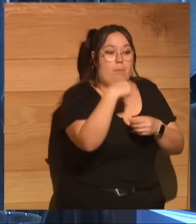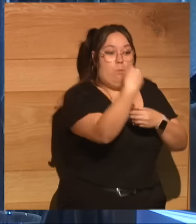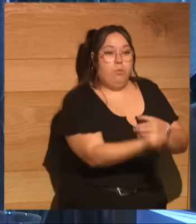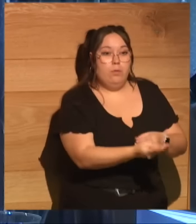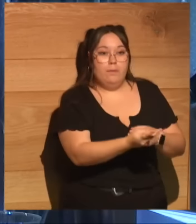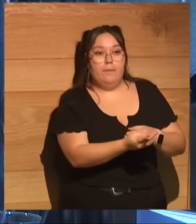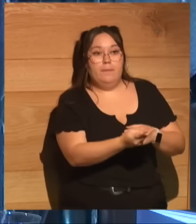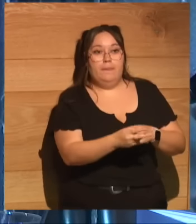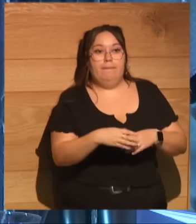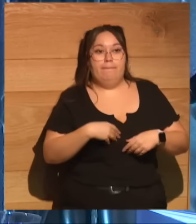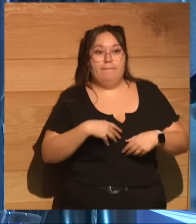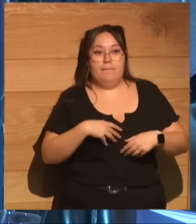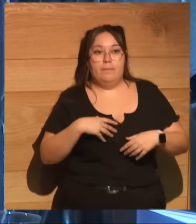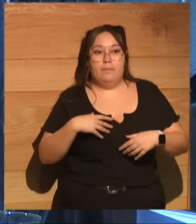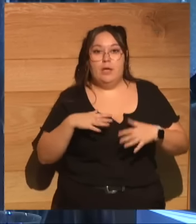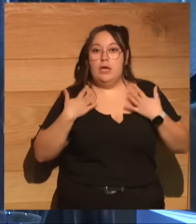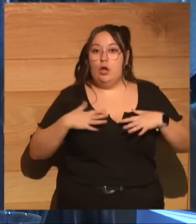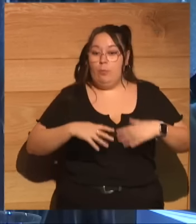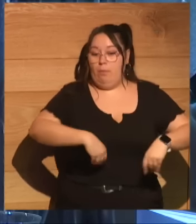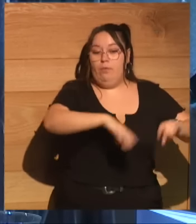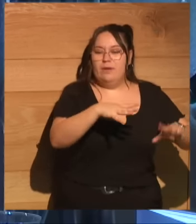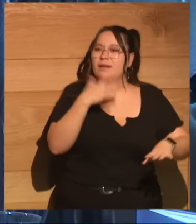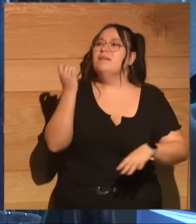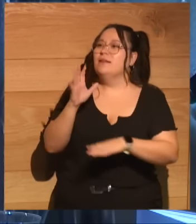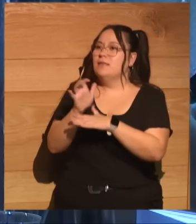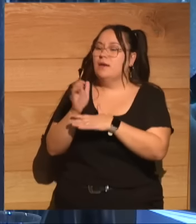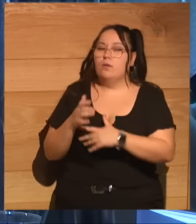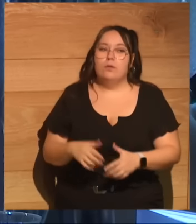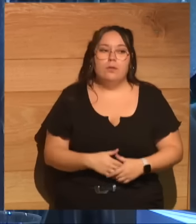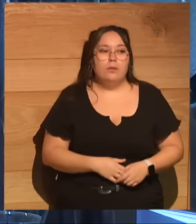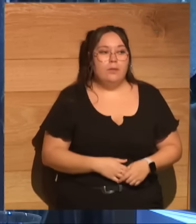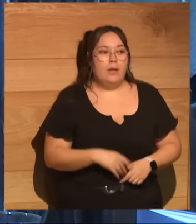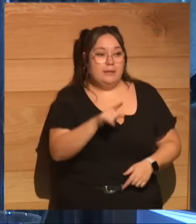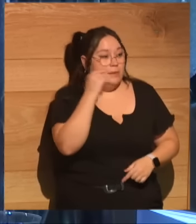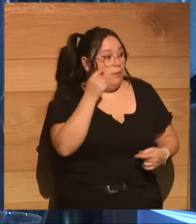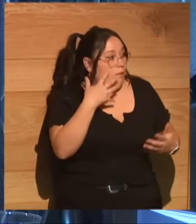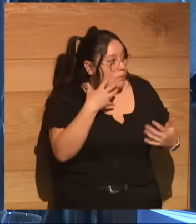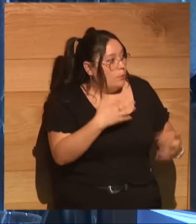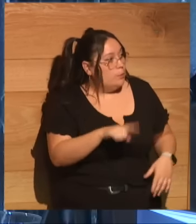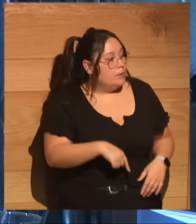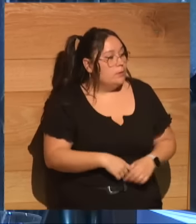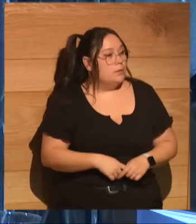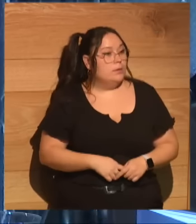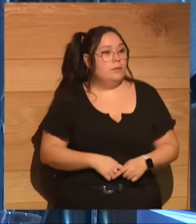decía, ¿quién se ha reído por ahí? Y se ha disuelto el ladrón. A ti también te ha sorprendido, Juan. Sí,